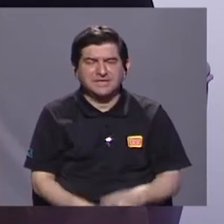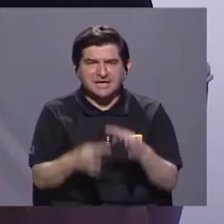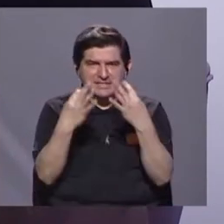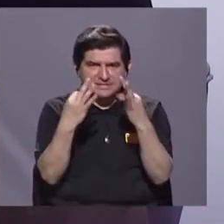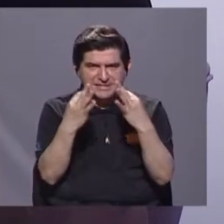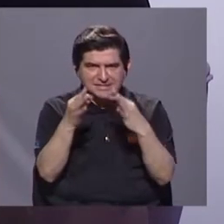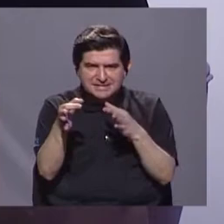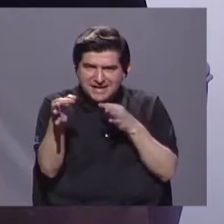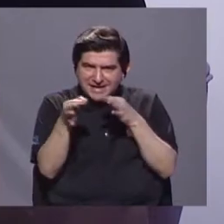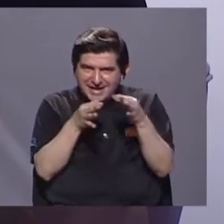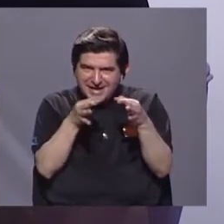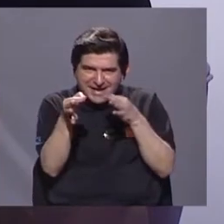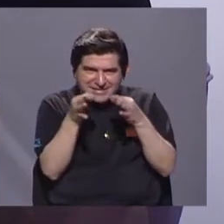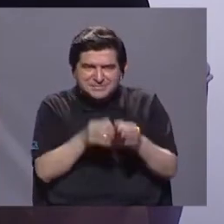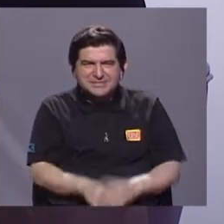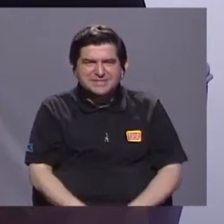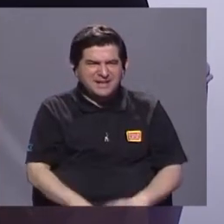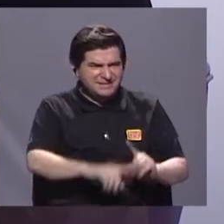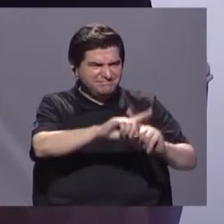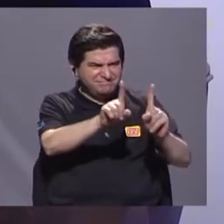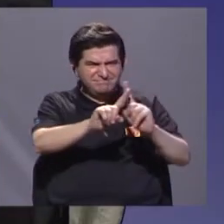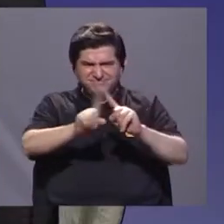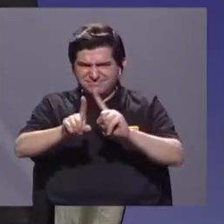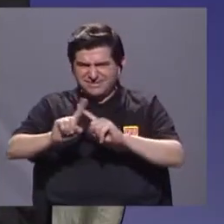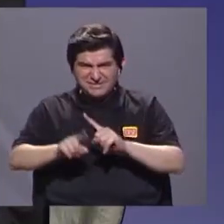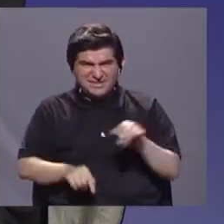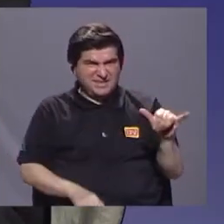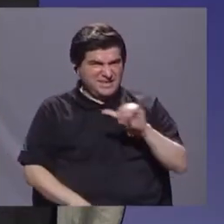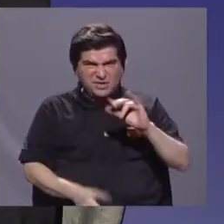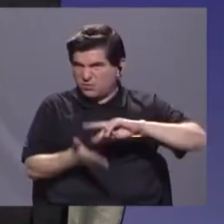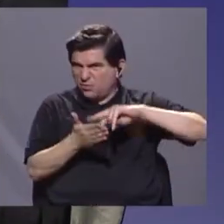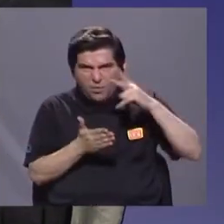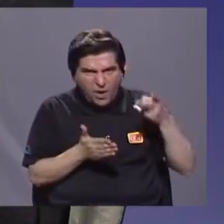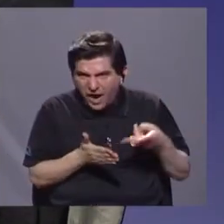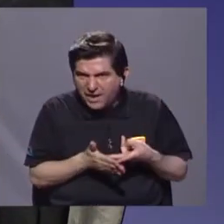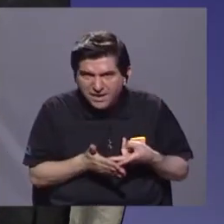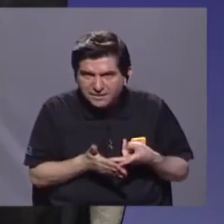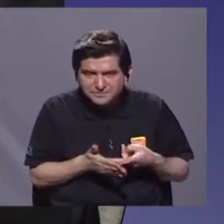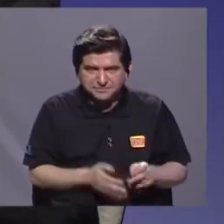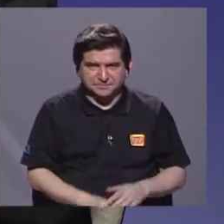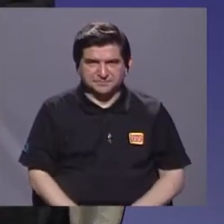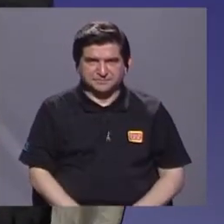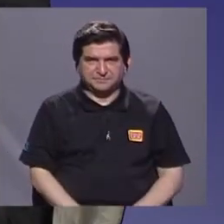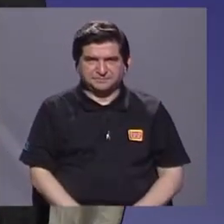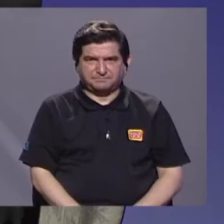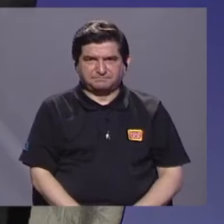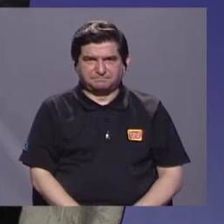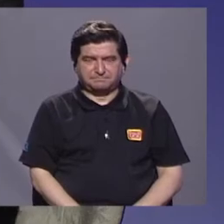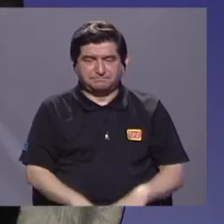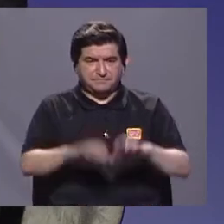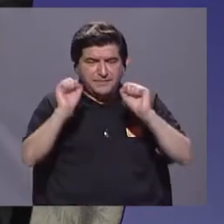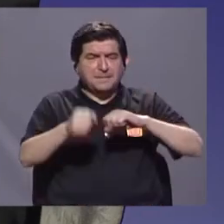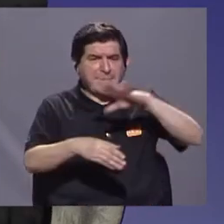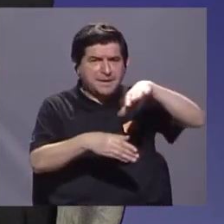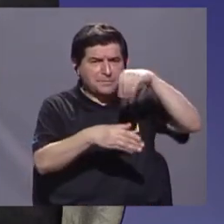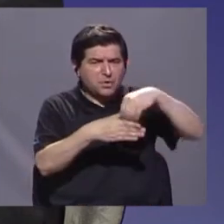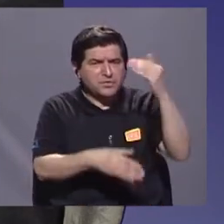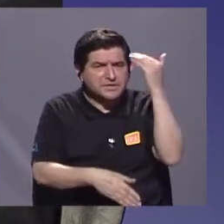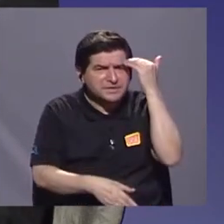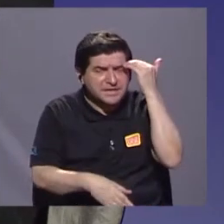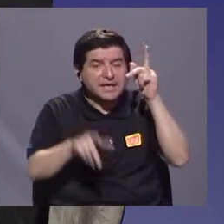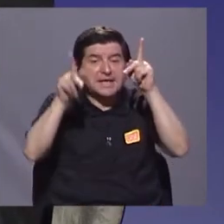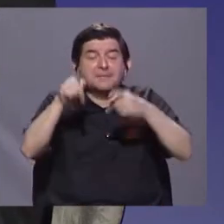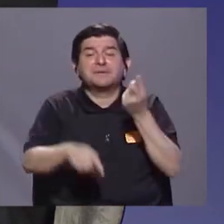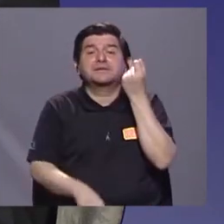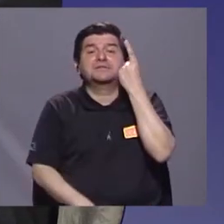de ir explicando cuál es la diferencia si es lo mismo para ponerlo en contexto y que la gente nos pueda